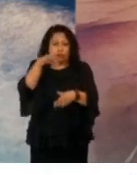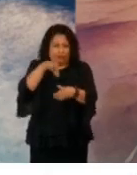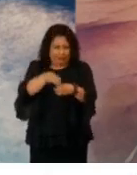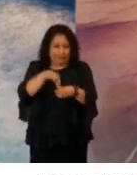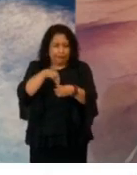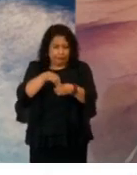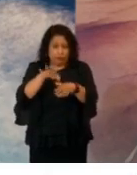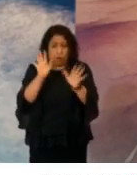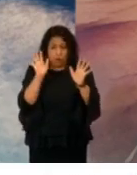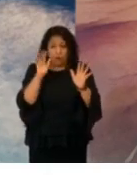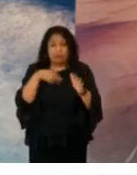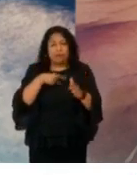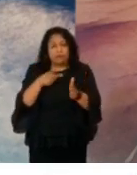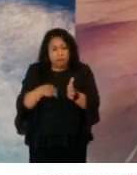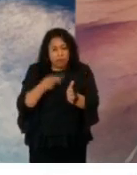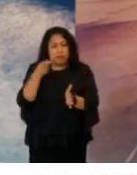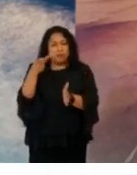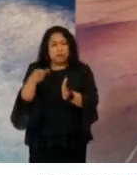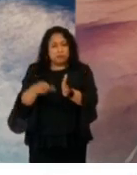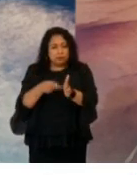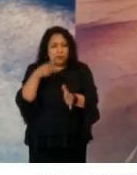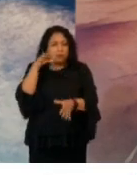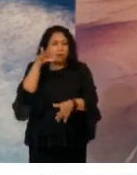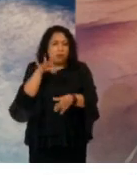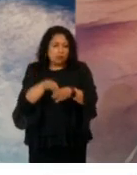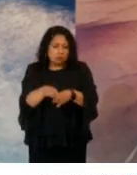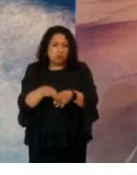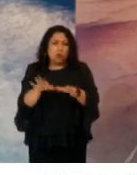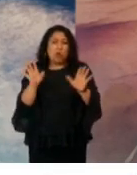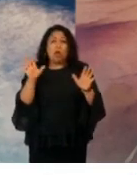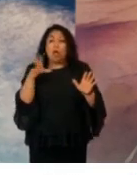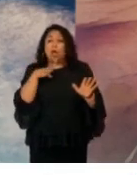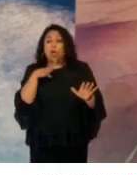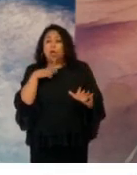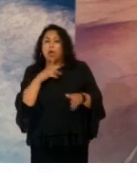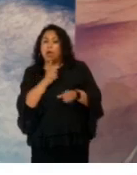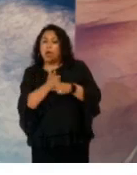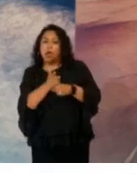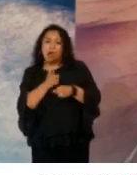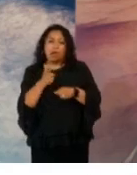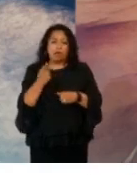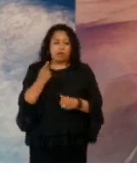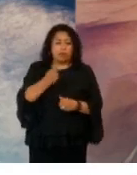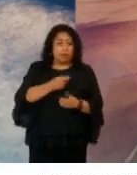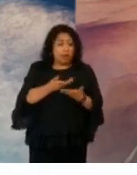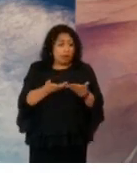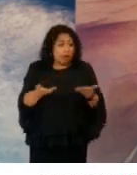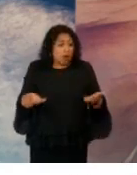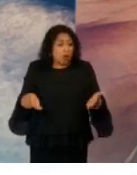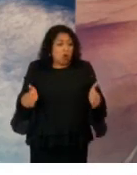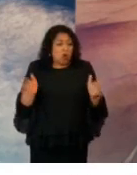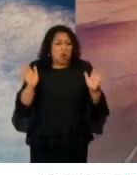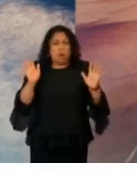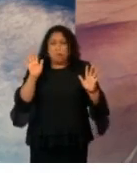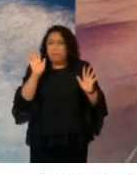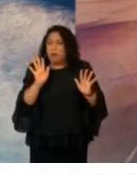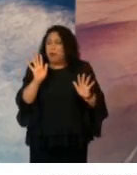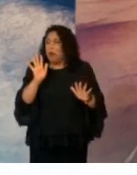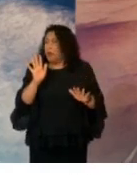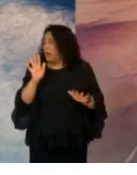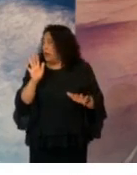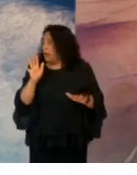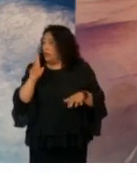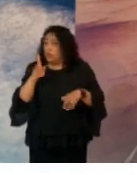elecciones y en cada elección, pues uno galvanizaba su identidad. Pero ahora parece que estamos todos los días